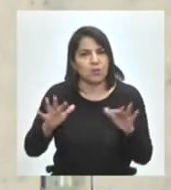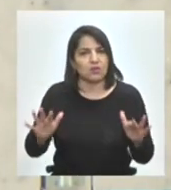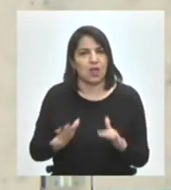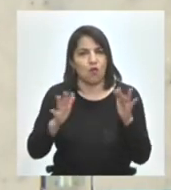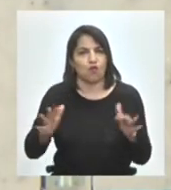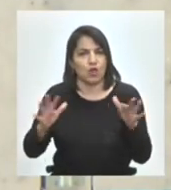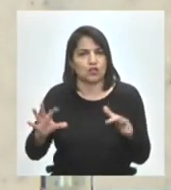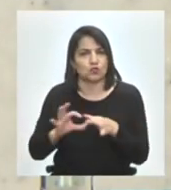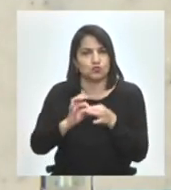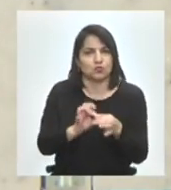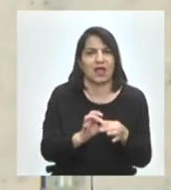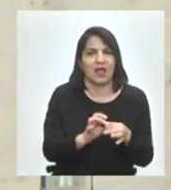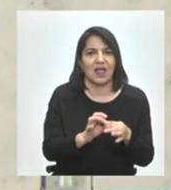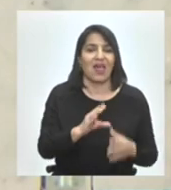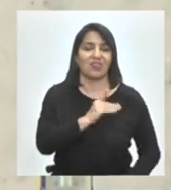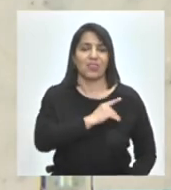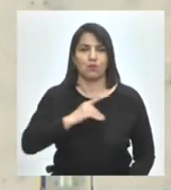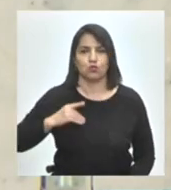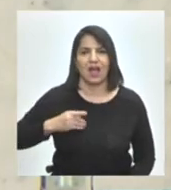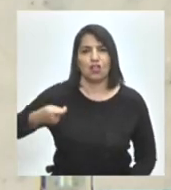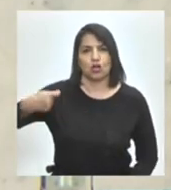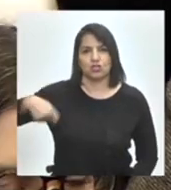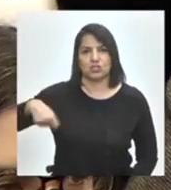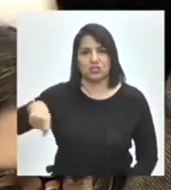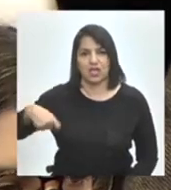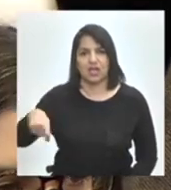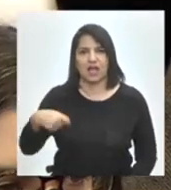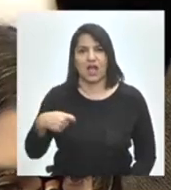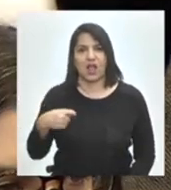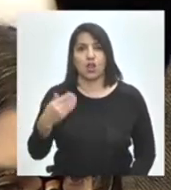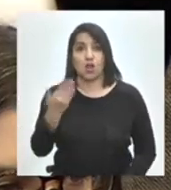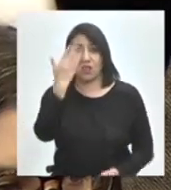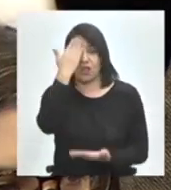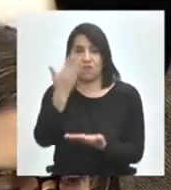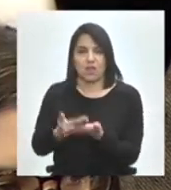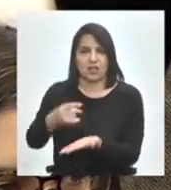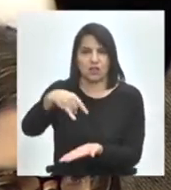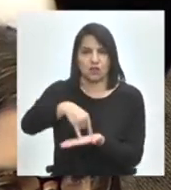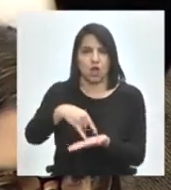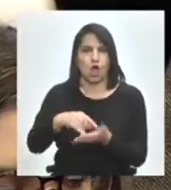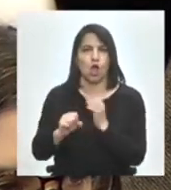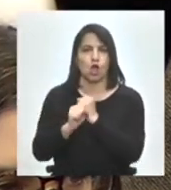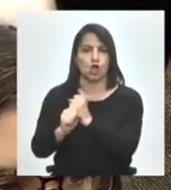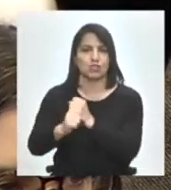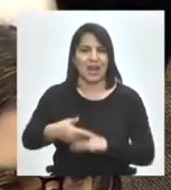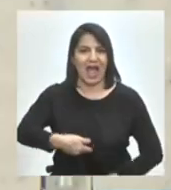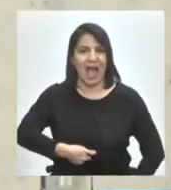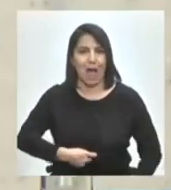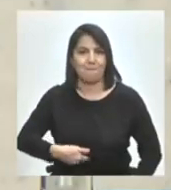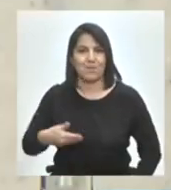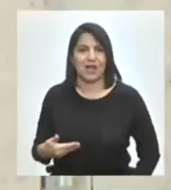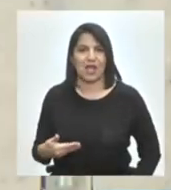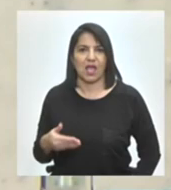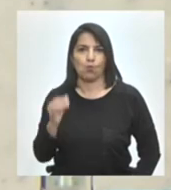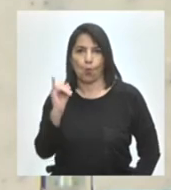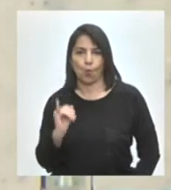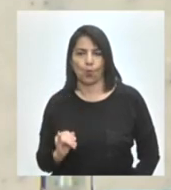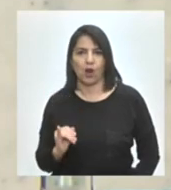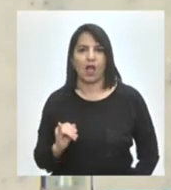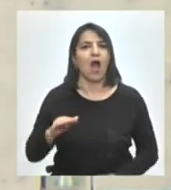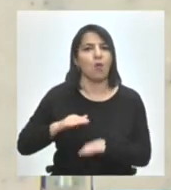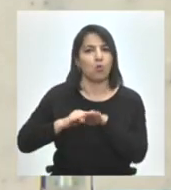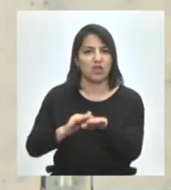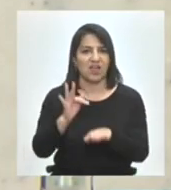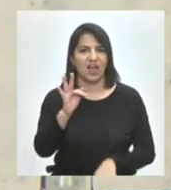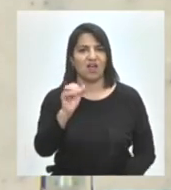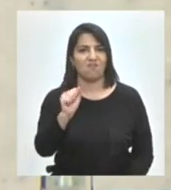de la Cámara, el Senado y el Frente Parlamentario contra el Hambre y la Malnutrición, bancada transversal apoyada por la FAO y